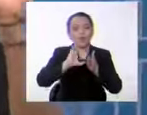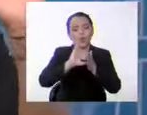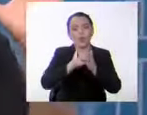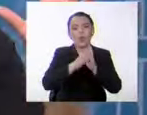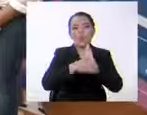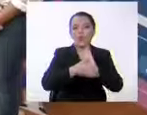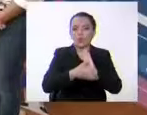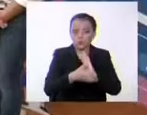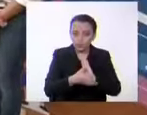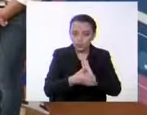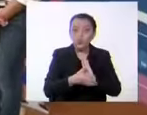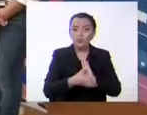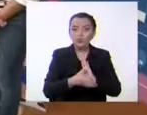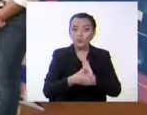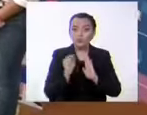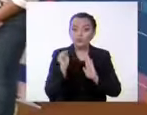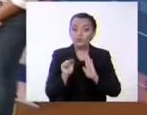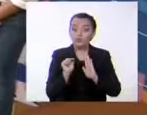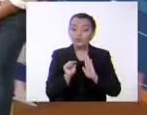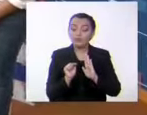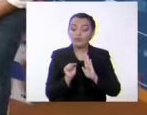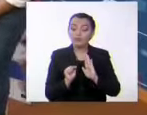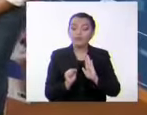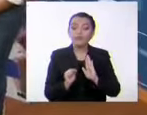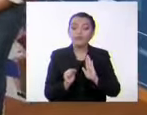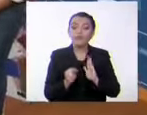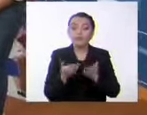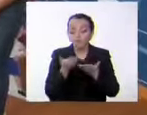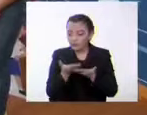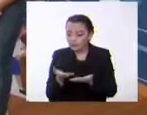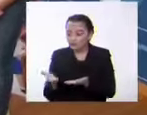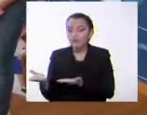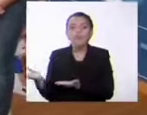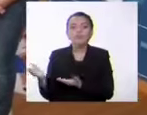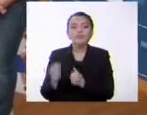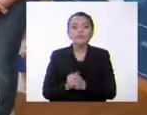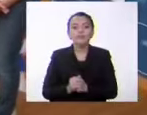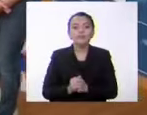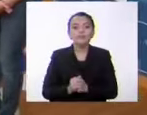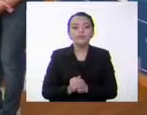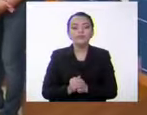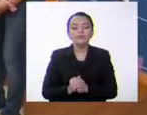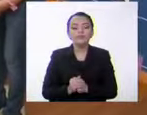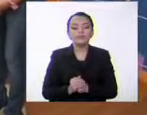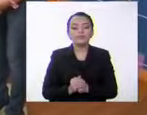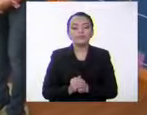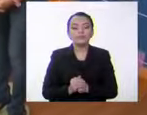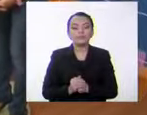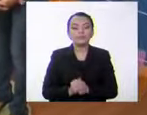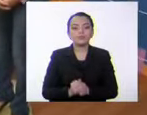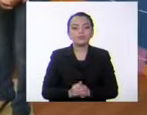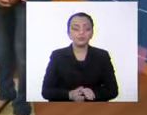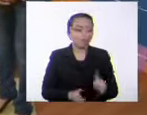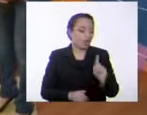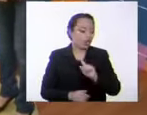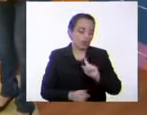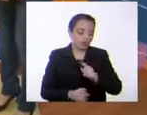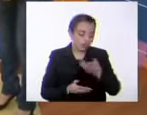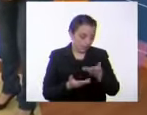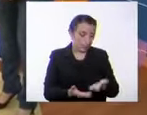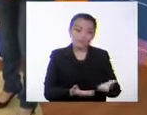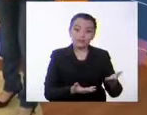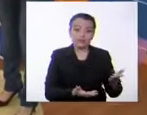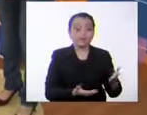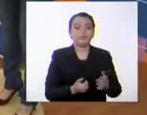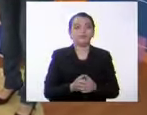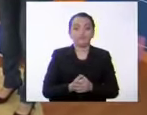tiene, por un lado, existencia material y por otro lado, tiene una existencia que no es material. Inmaterial.